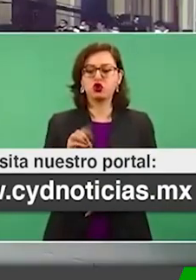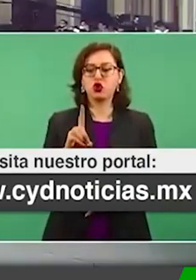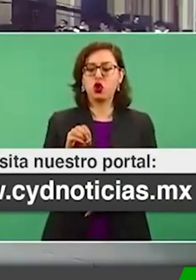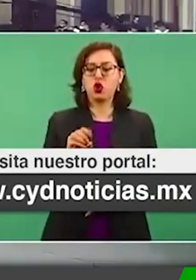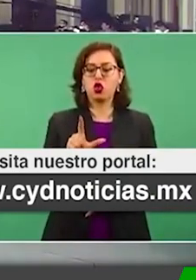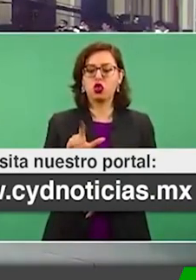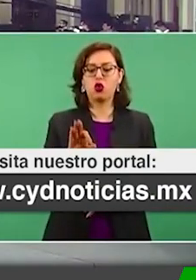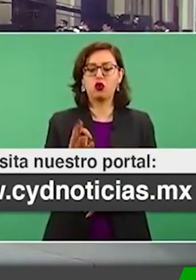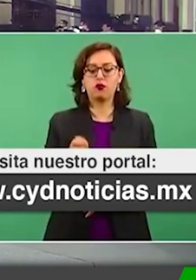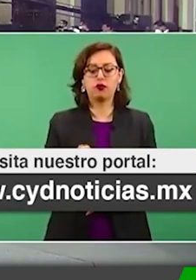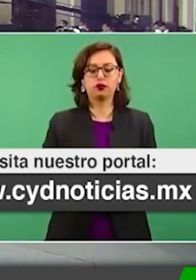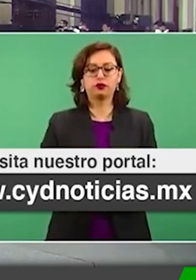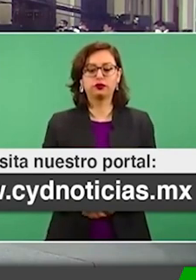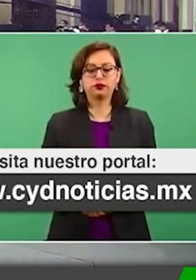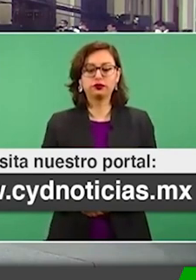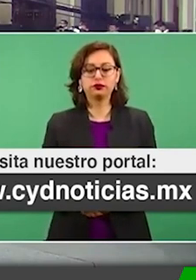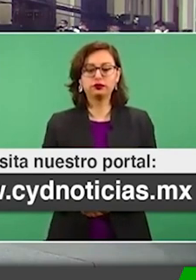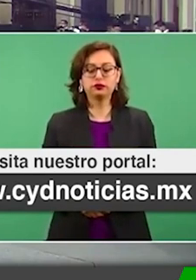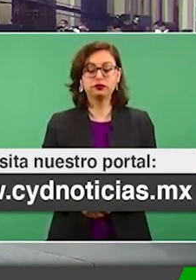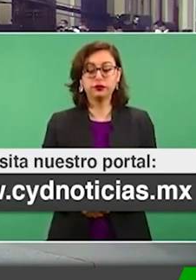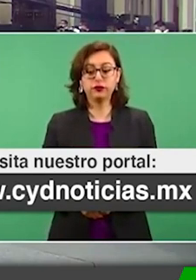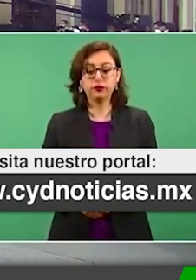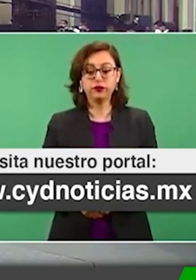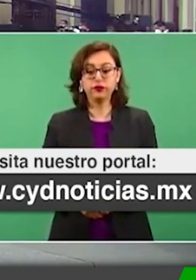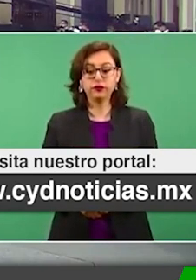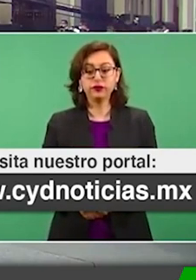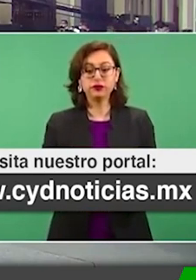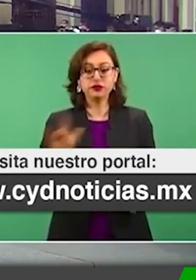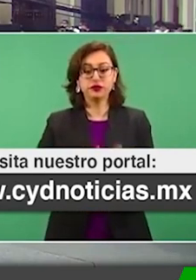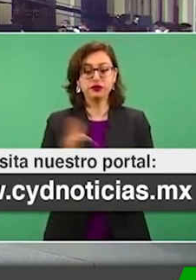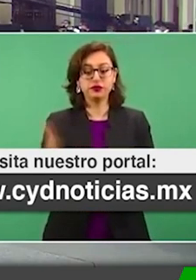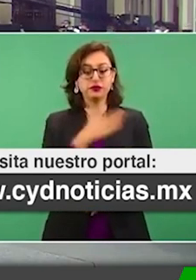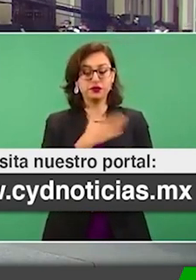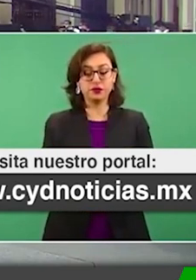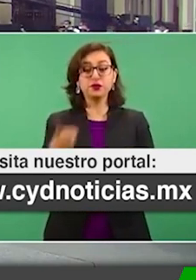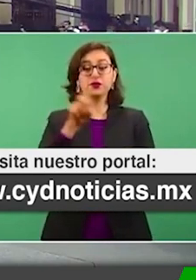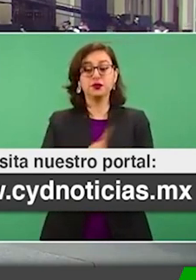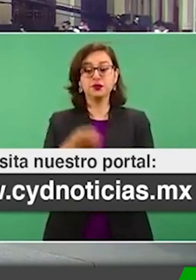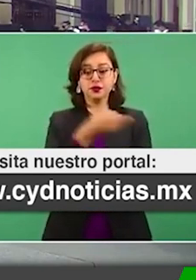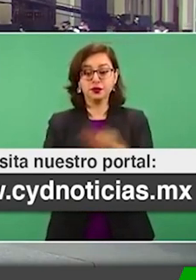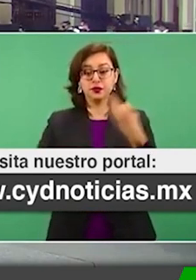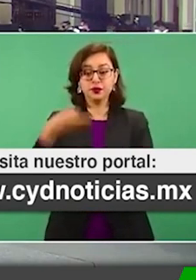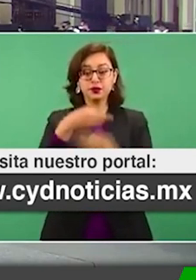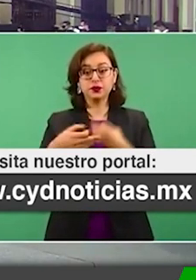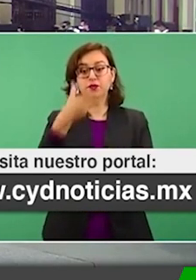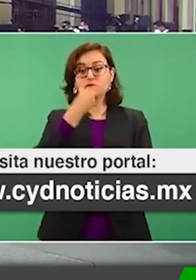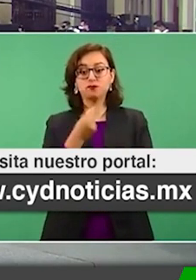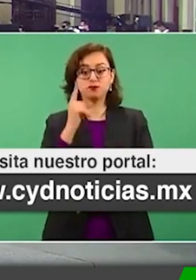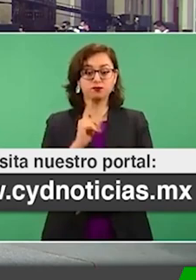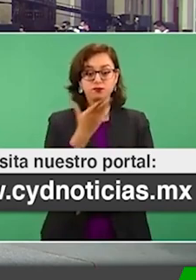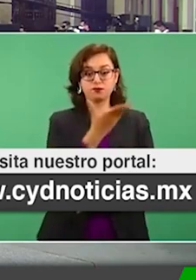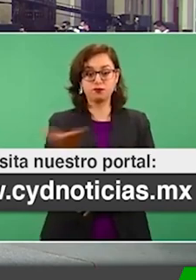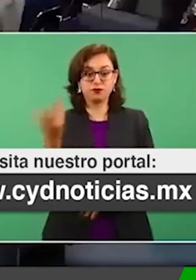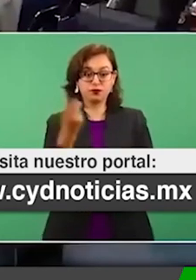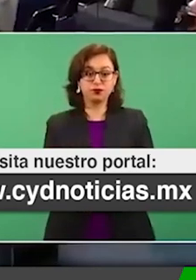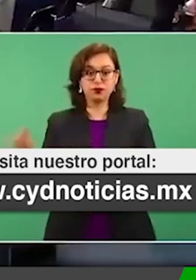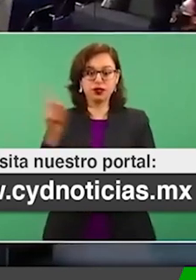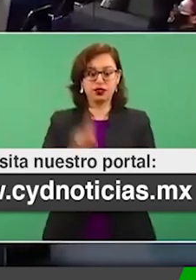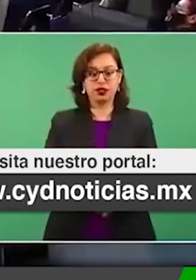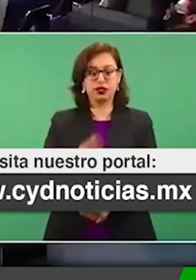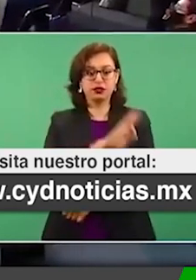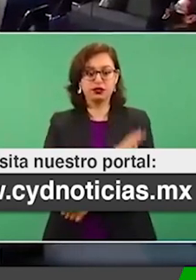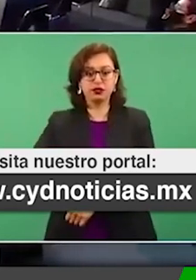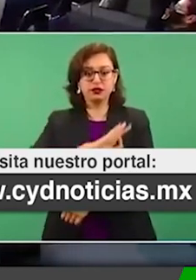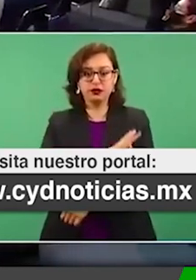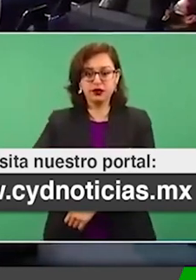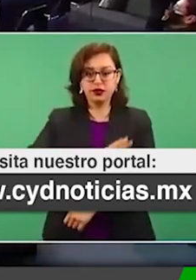y ahí interactuar los ciudadanos mujeres hombres que pues protestaron de